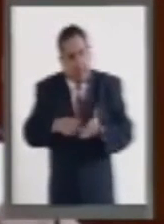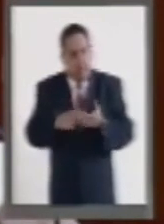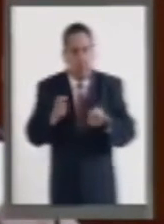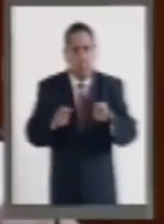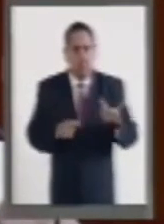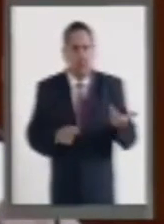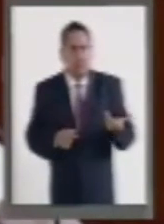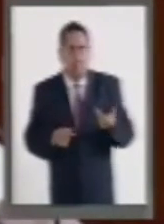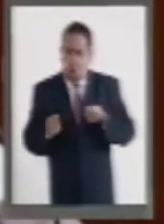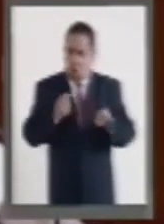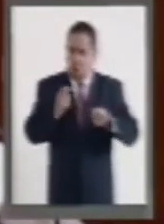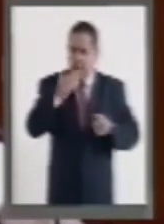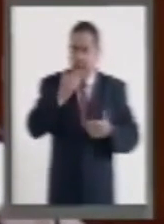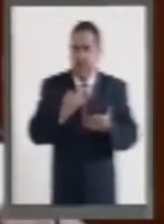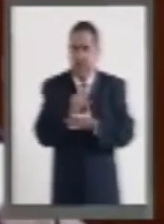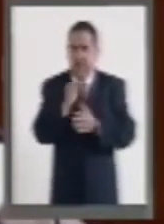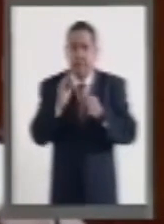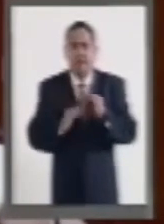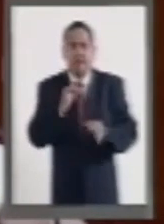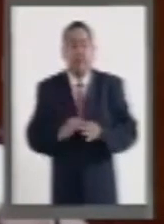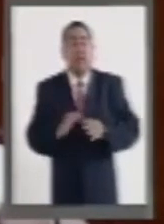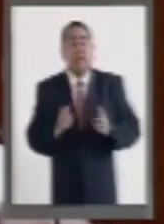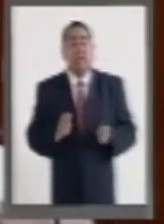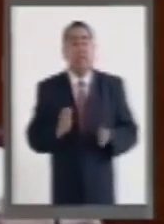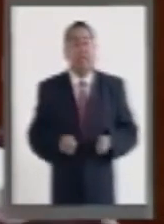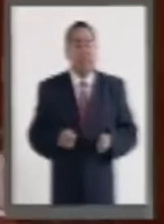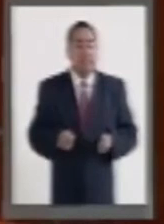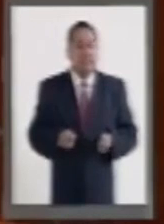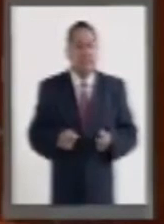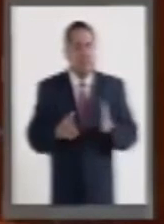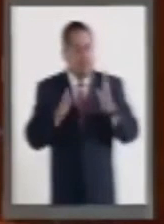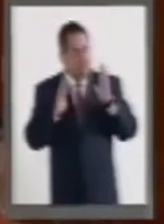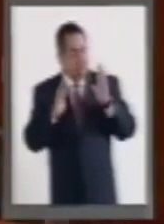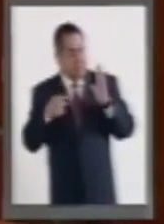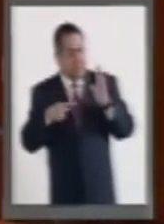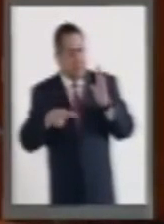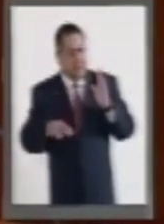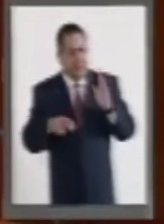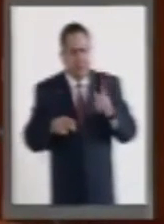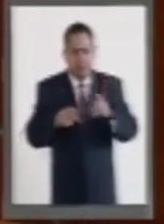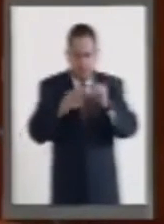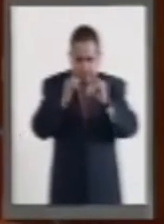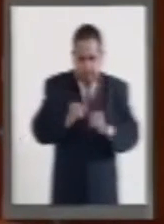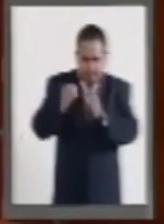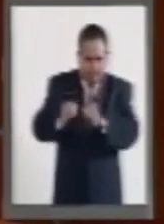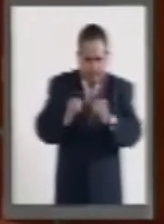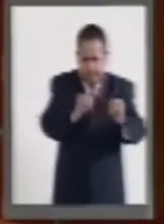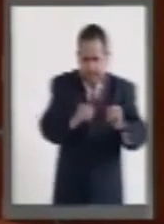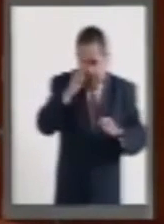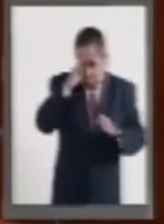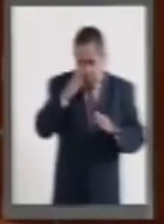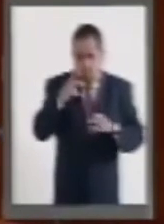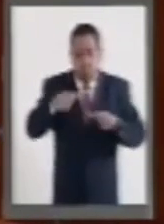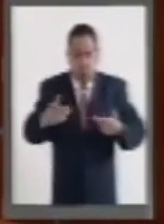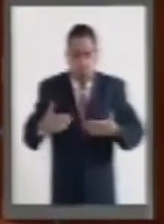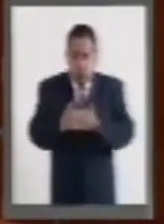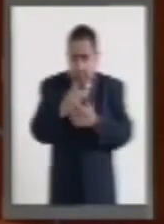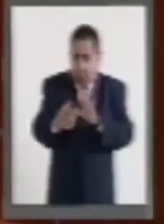decisiones políticas, donde el individuo es tomado en consideración en su rol de